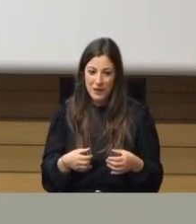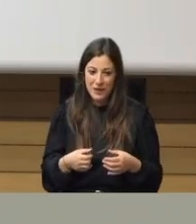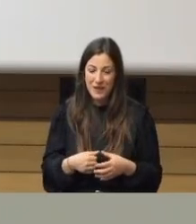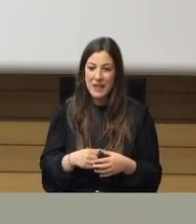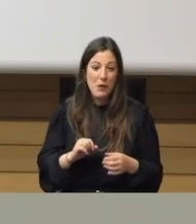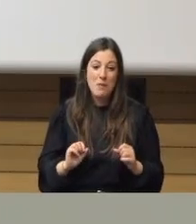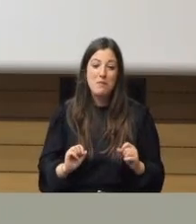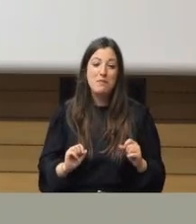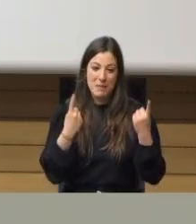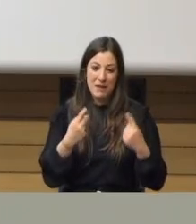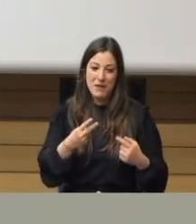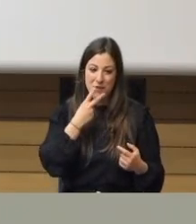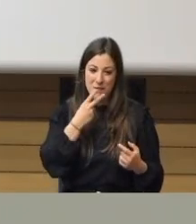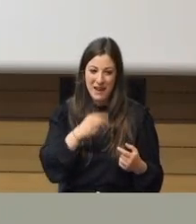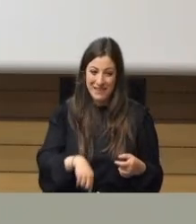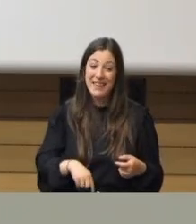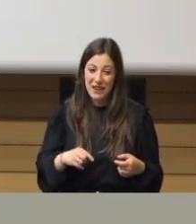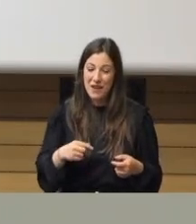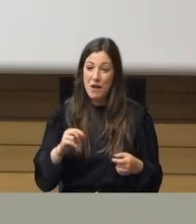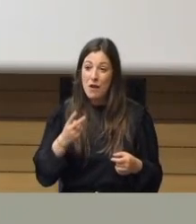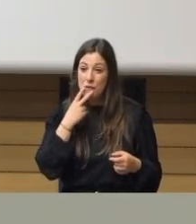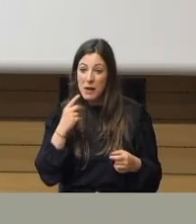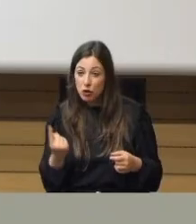fumasteis. ¿Lo fumasteis solo o lo compartisteis?